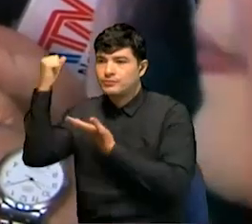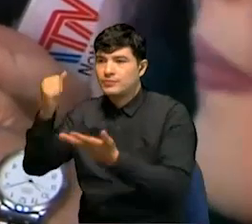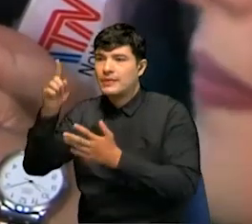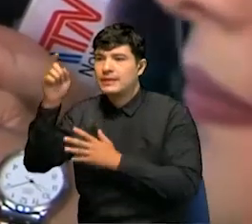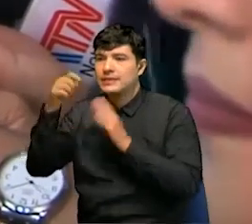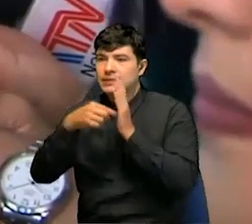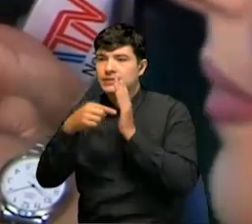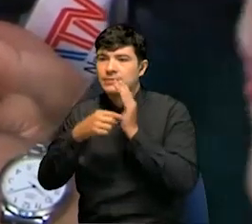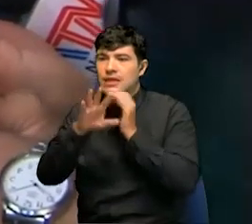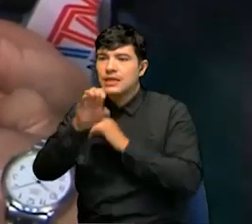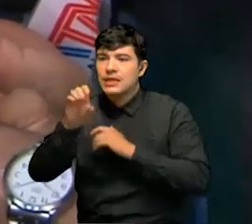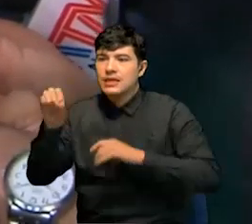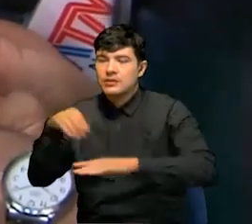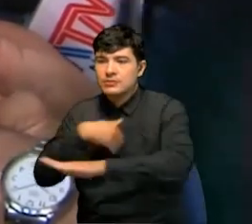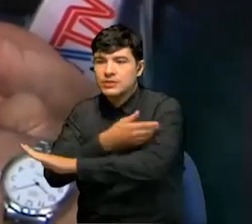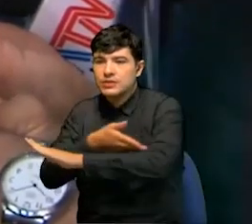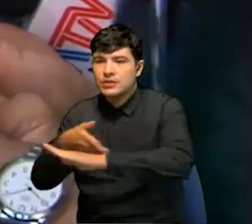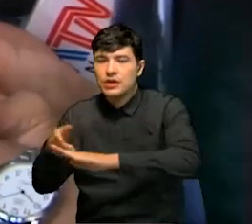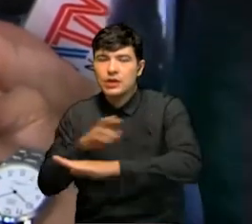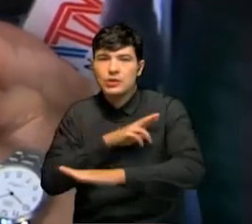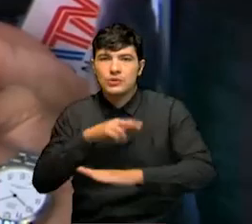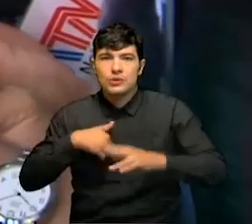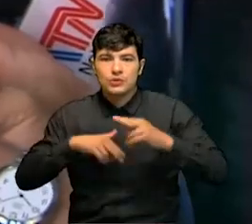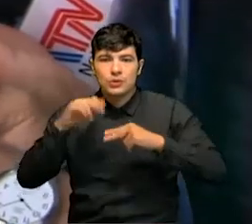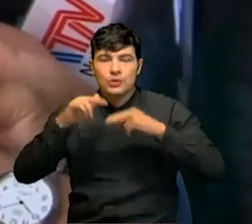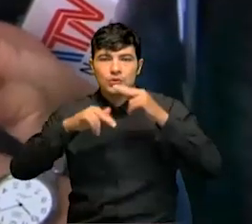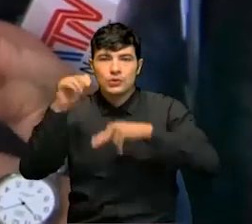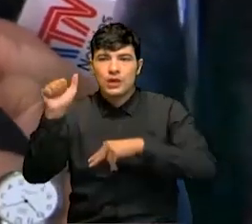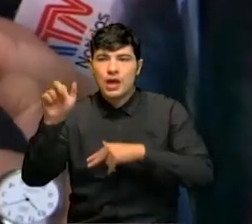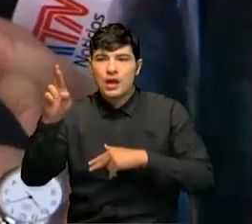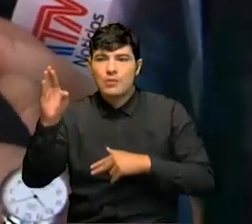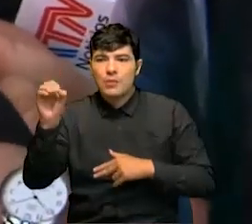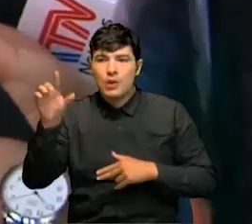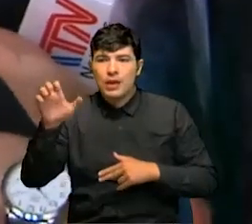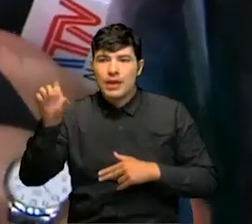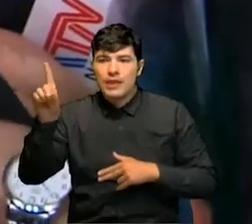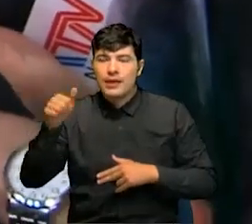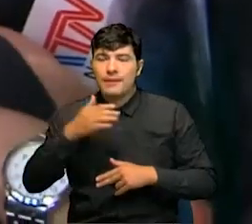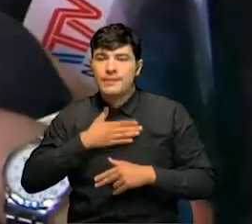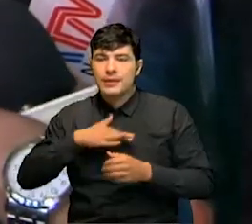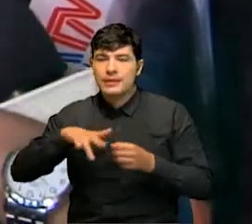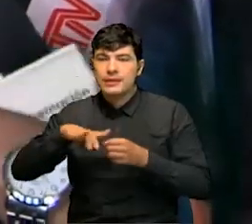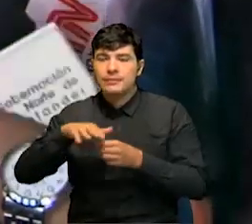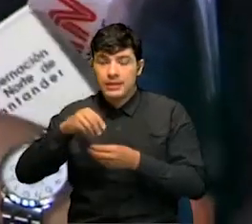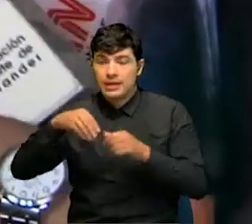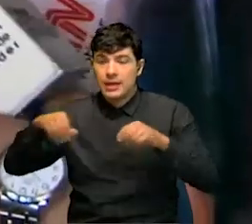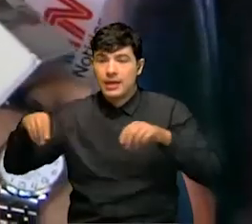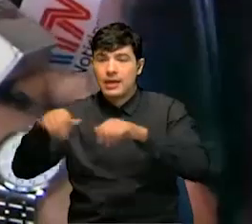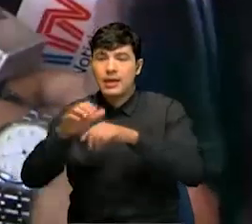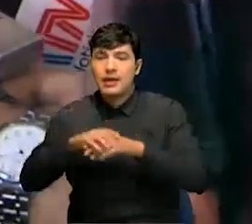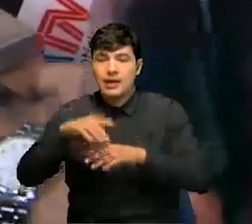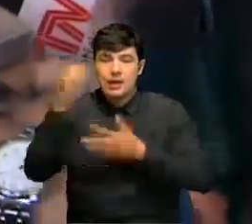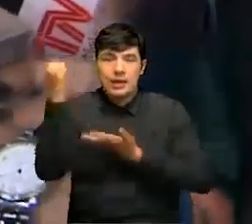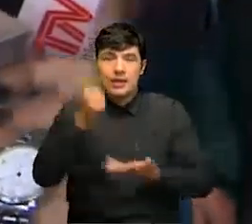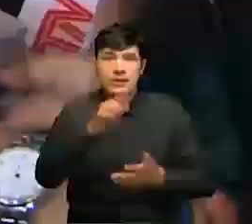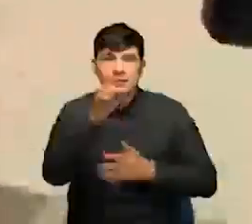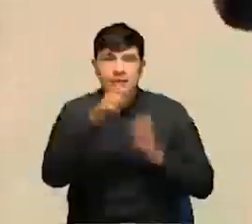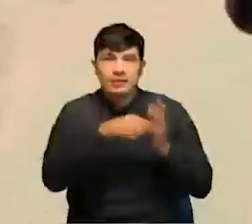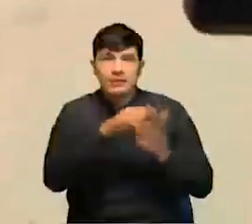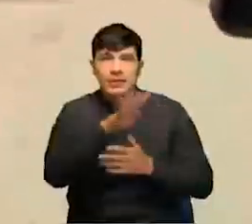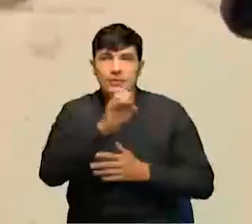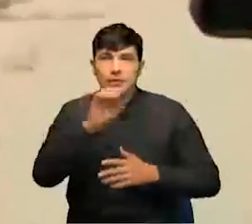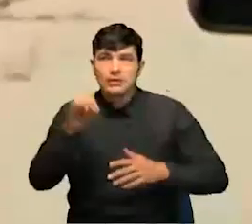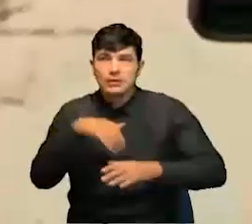vamos a construir el hospital de arboleda es mi tierra con una inversión de 6.400 millones de pesos